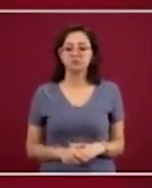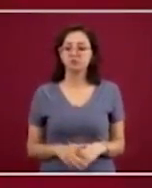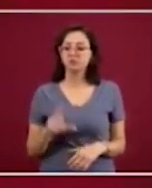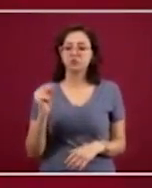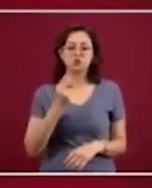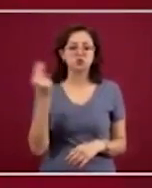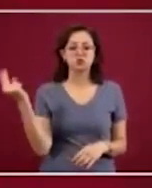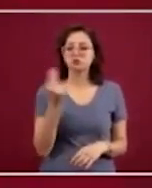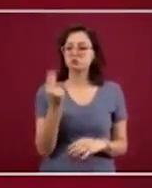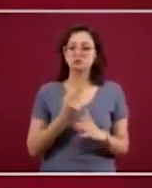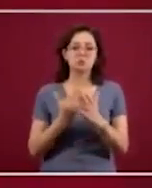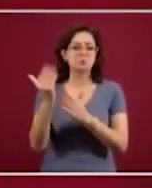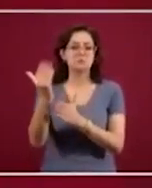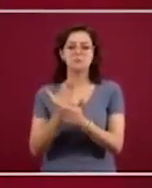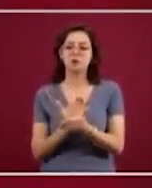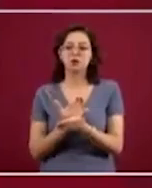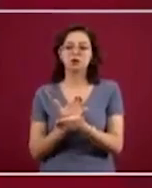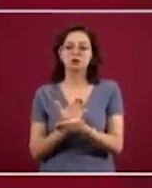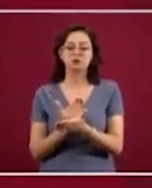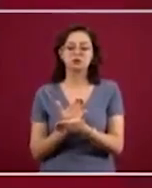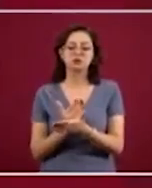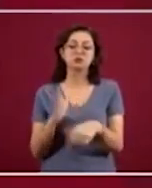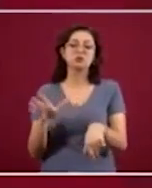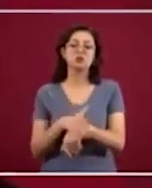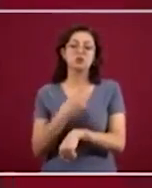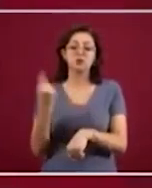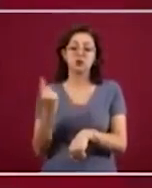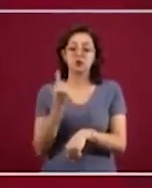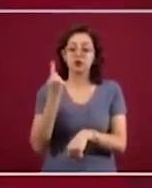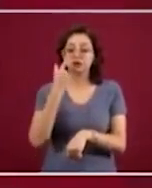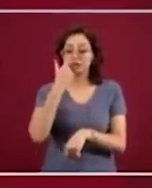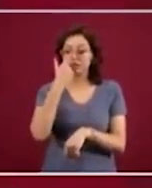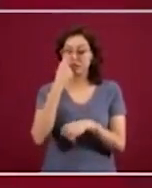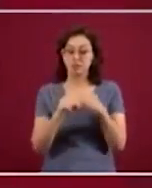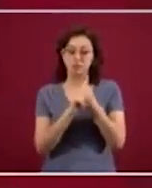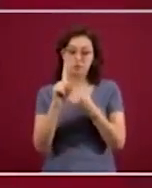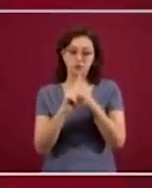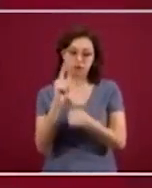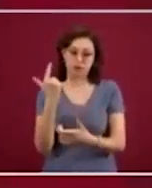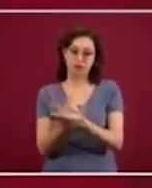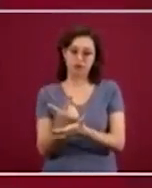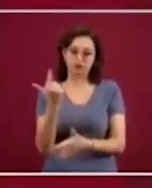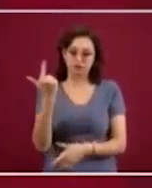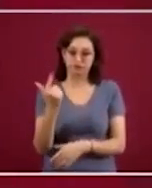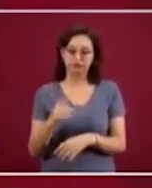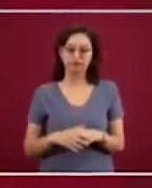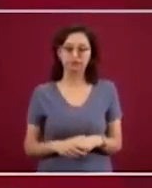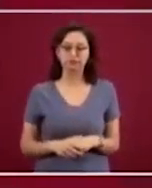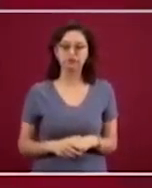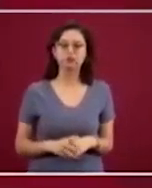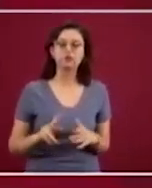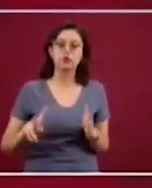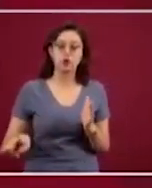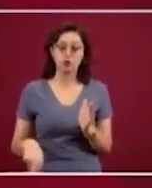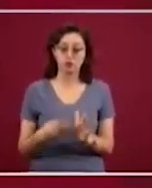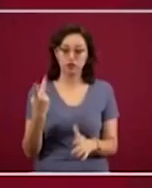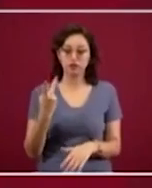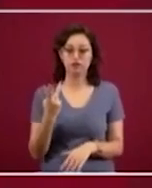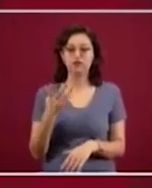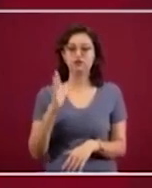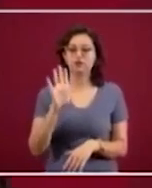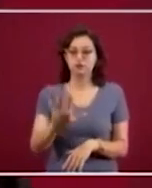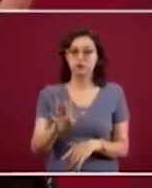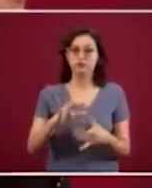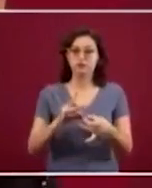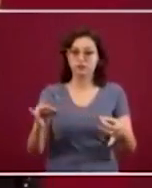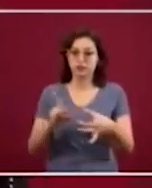de reducirlo porque sería adverso retomo sobre cuál es la lógica de la medida de seguridad